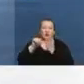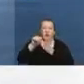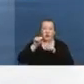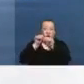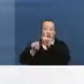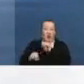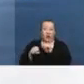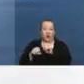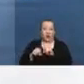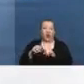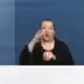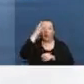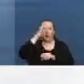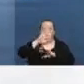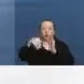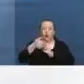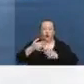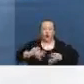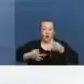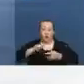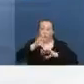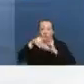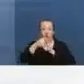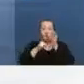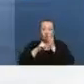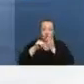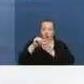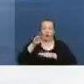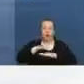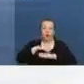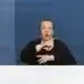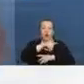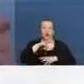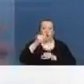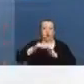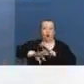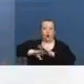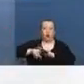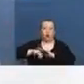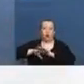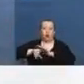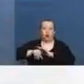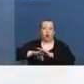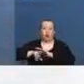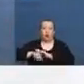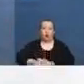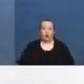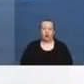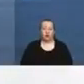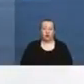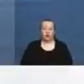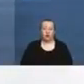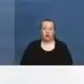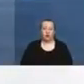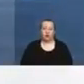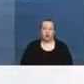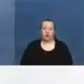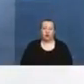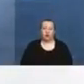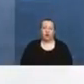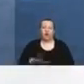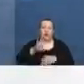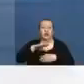interior de nuestra ministra de justicia todo lo estuviera la corrupción campea supongan solo como hipótesis temporal que